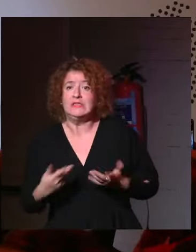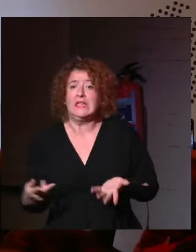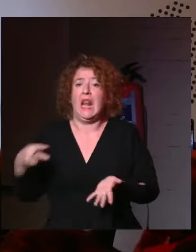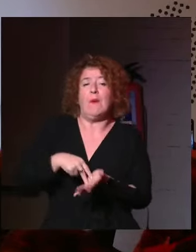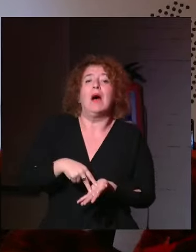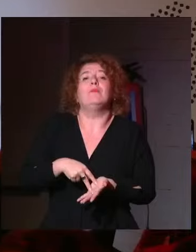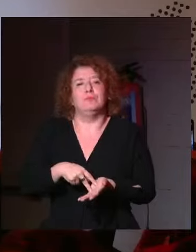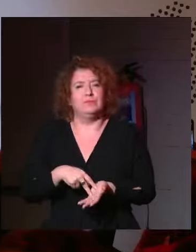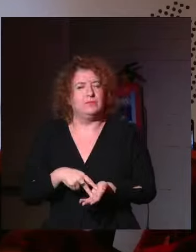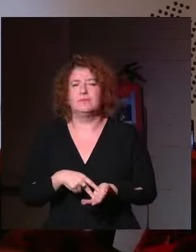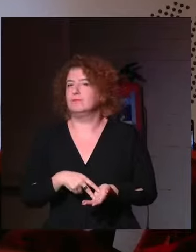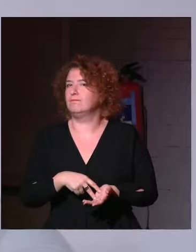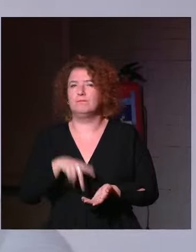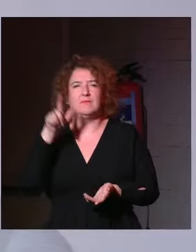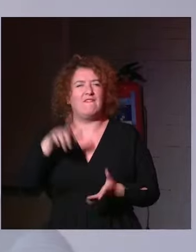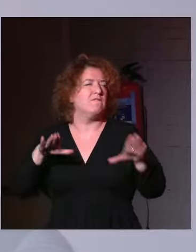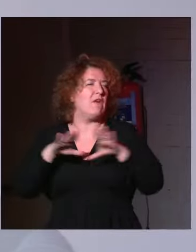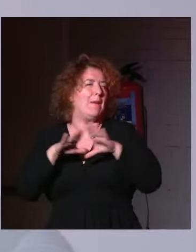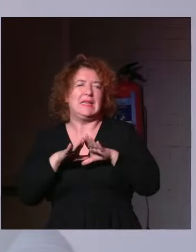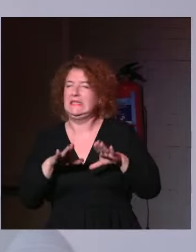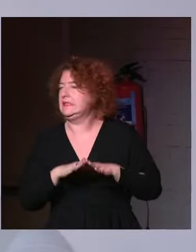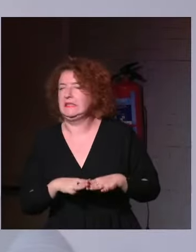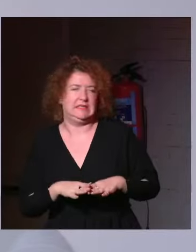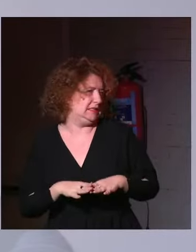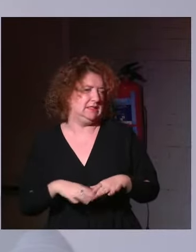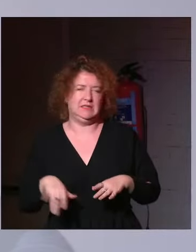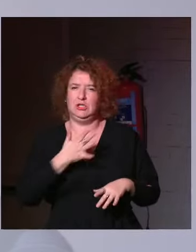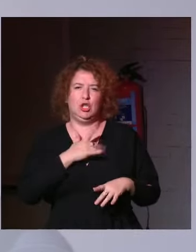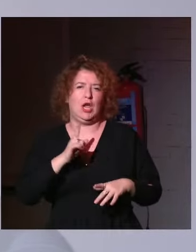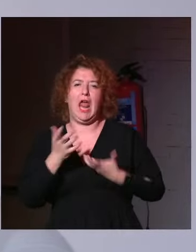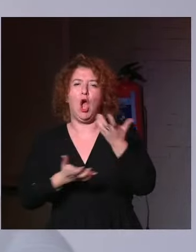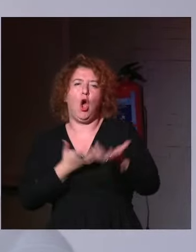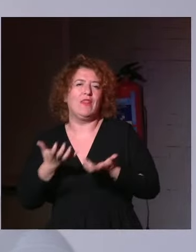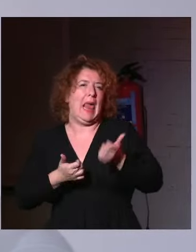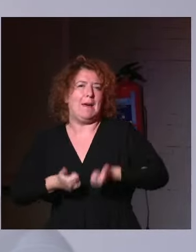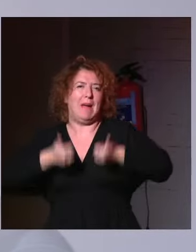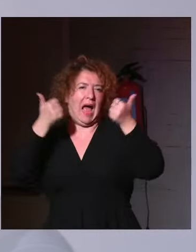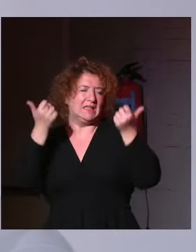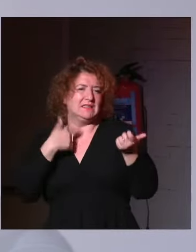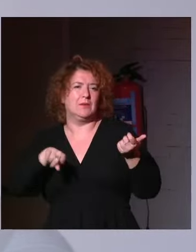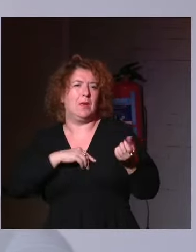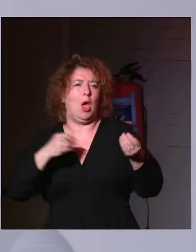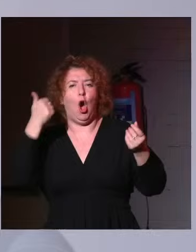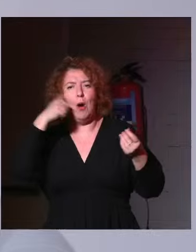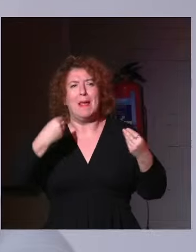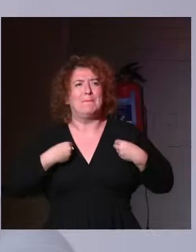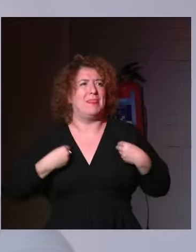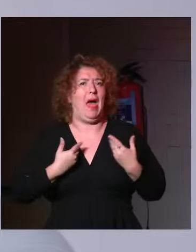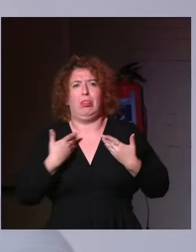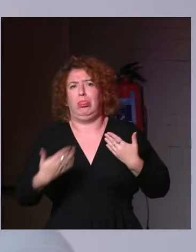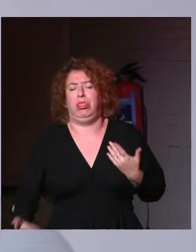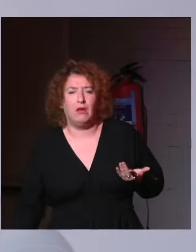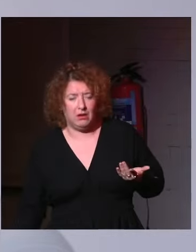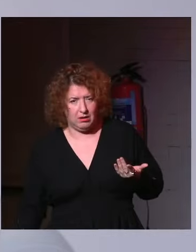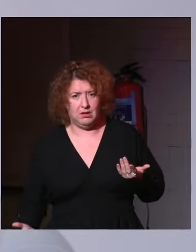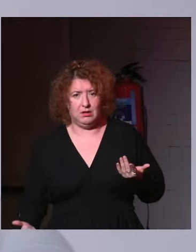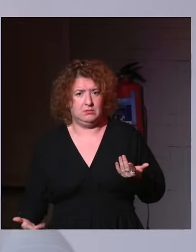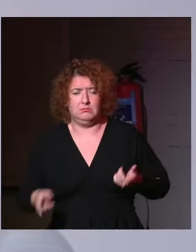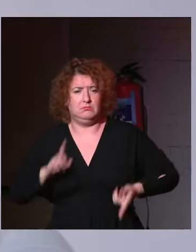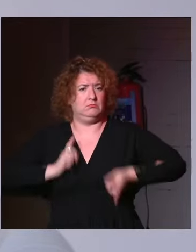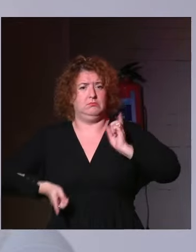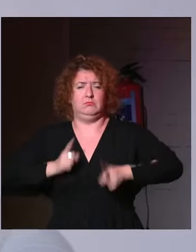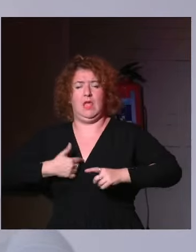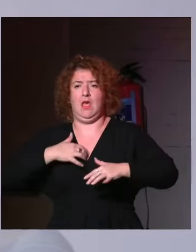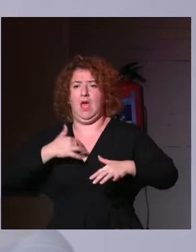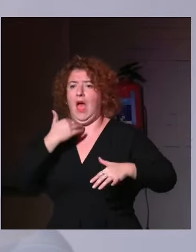dijo malditas feministas Ya nadie nos quiere hacer la comida y están arruinando la vida de los hombres y Que decida eh tomar una